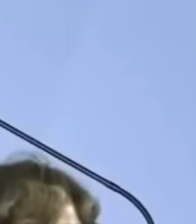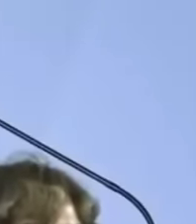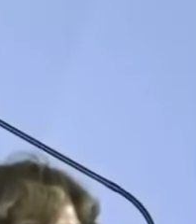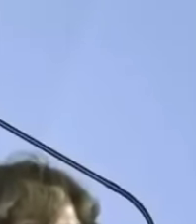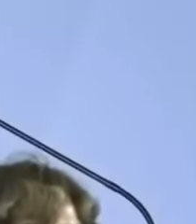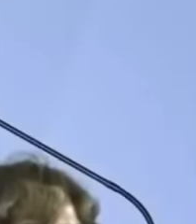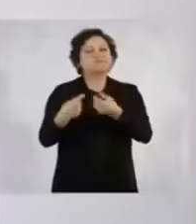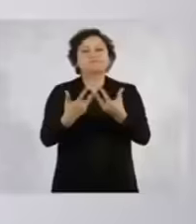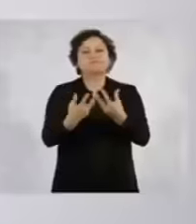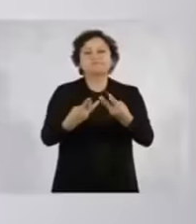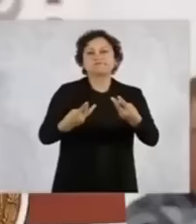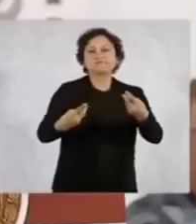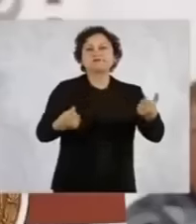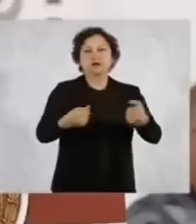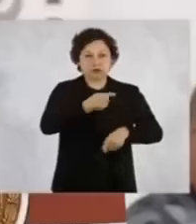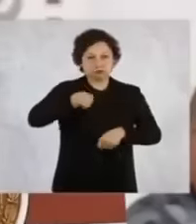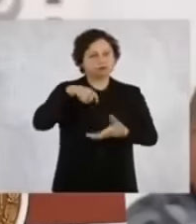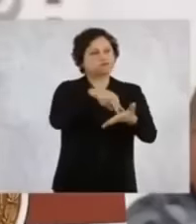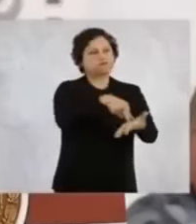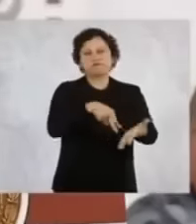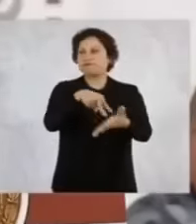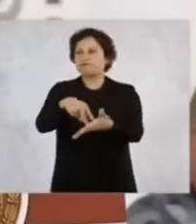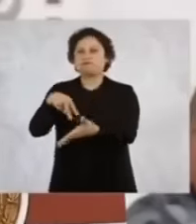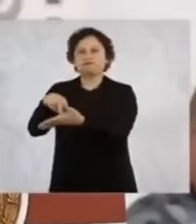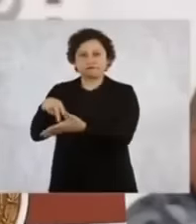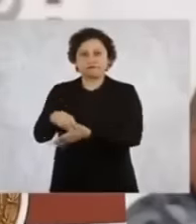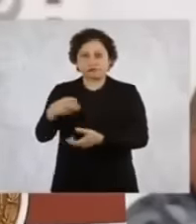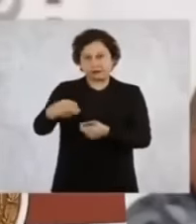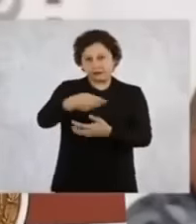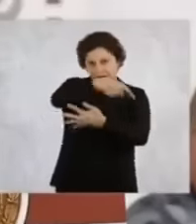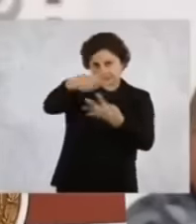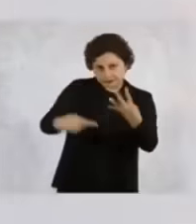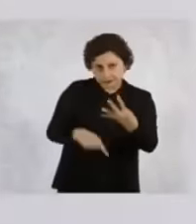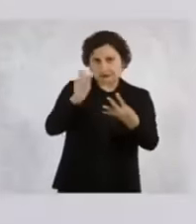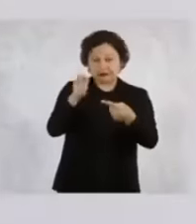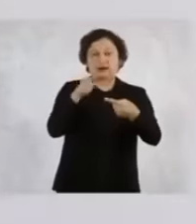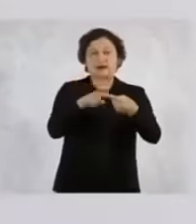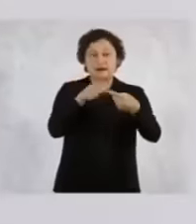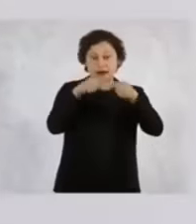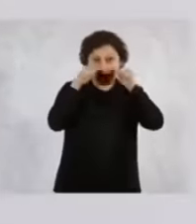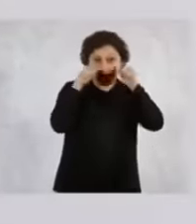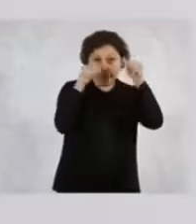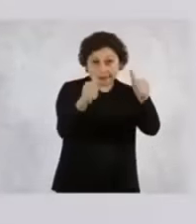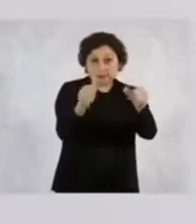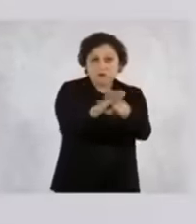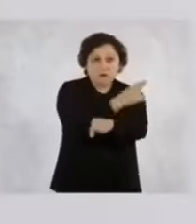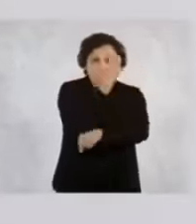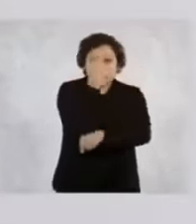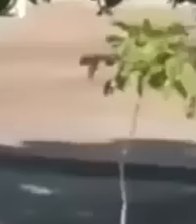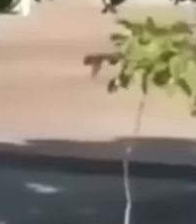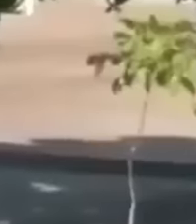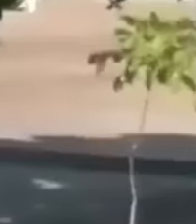a la República. La doctora dio a conocer las estrategias que se implementarán para frenar la brutalidad que hay